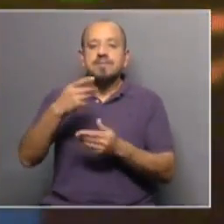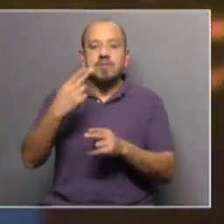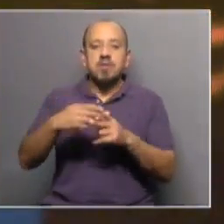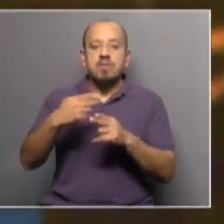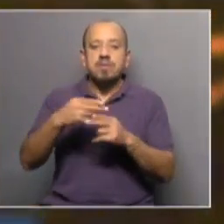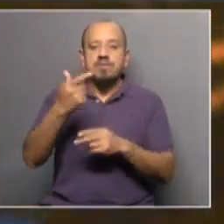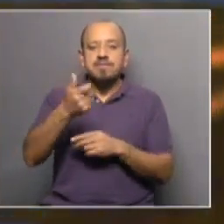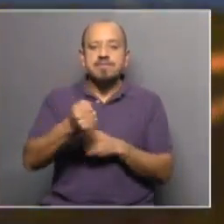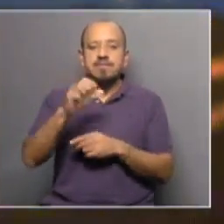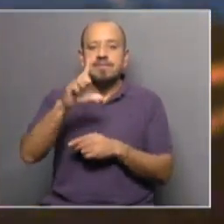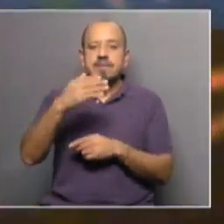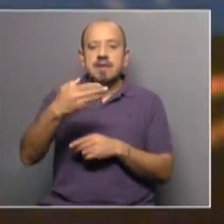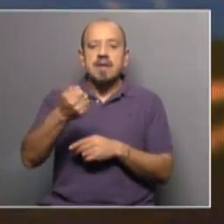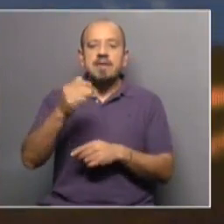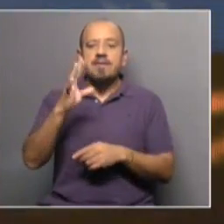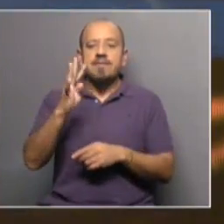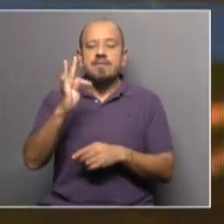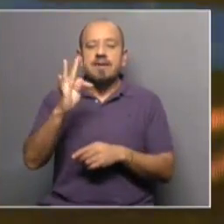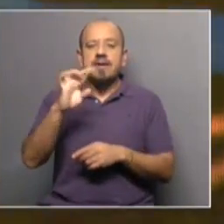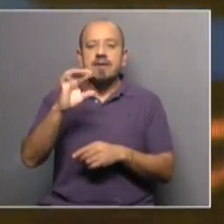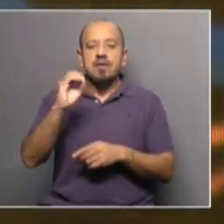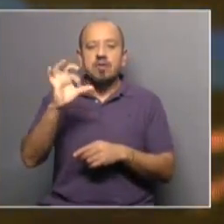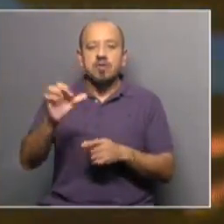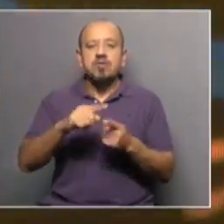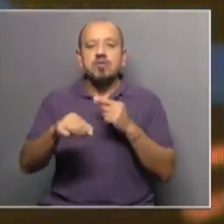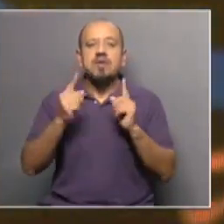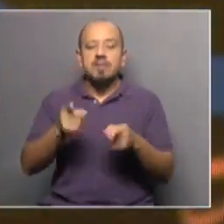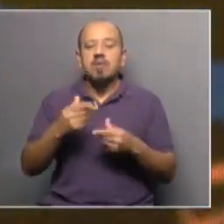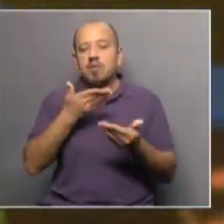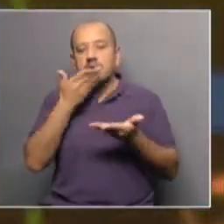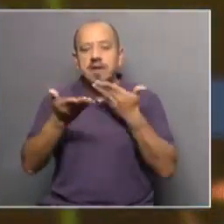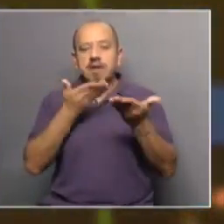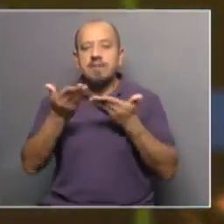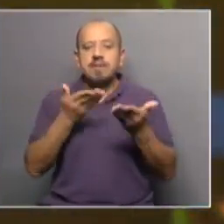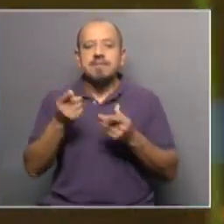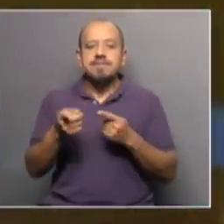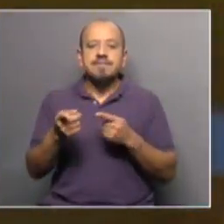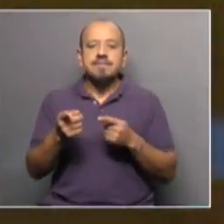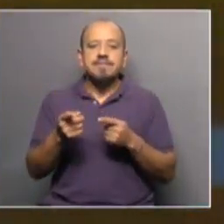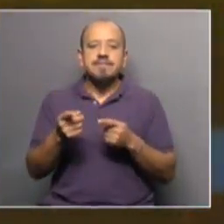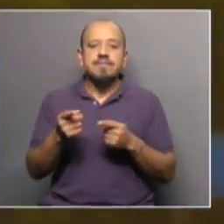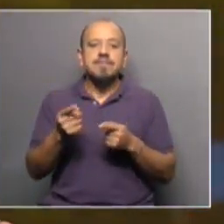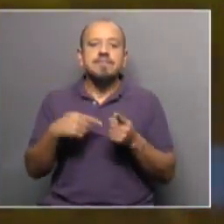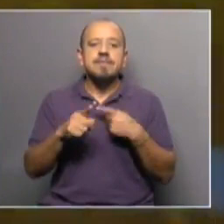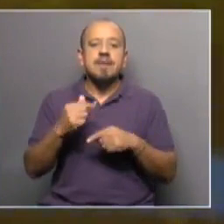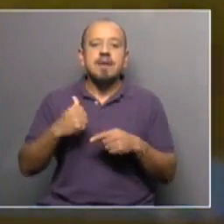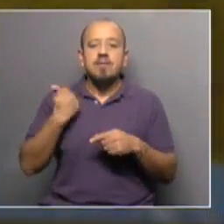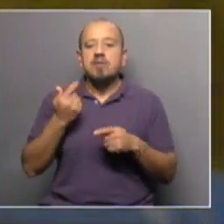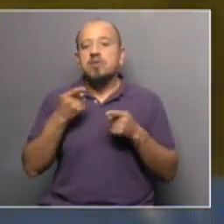un mítico club de básquetbol, también obviamente mítico como Tablado, ya no funciona más como Tablado, se